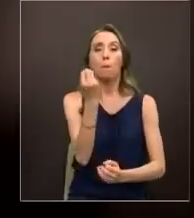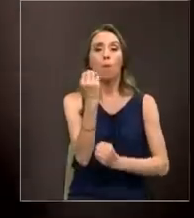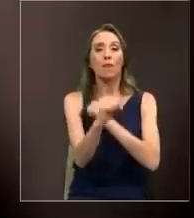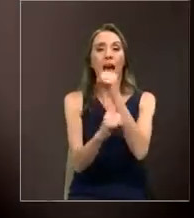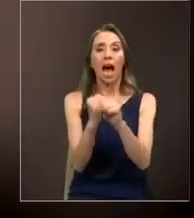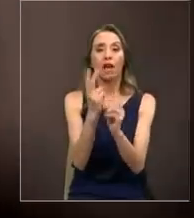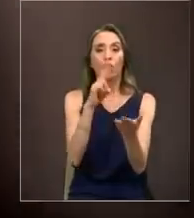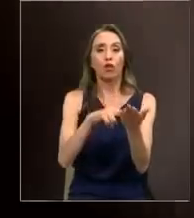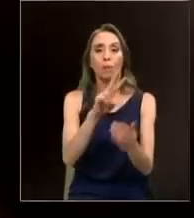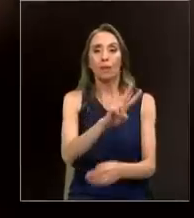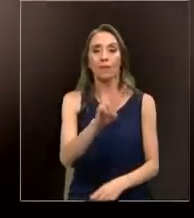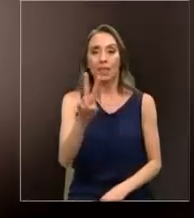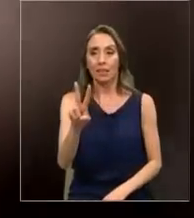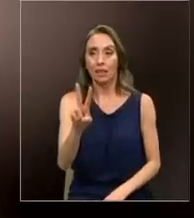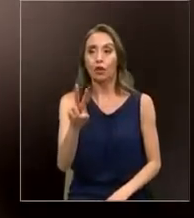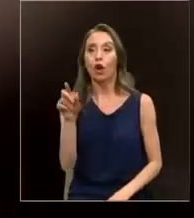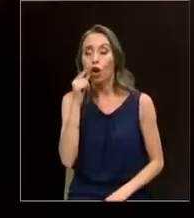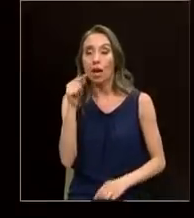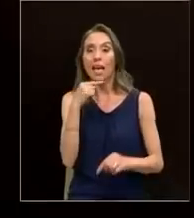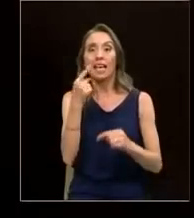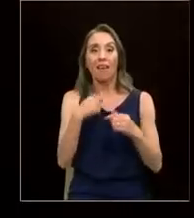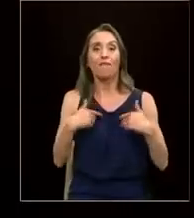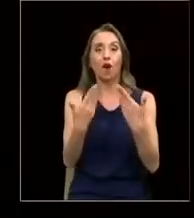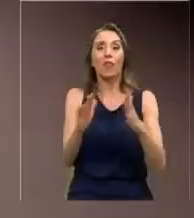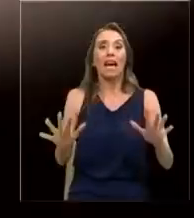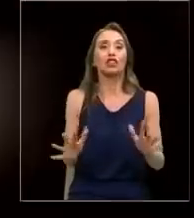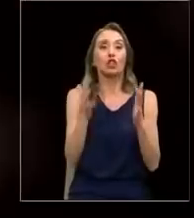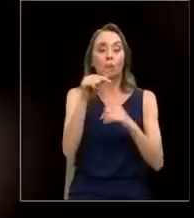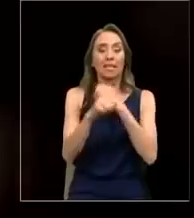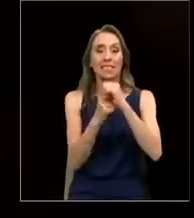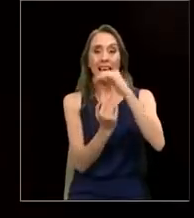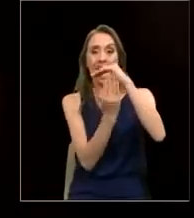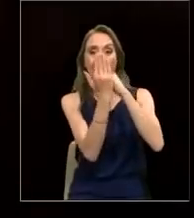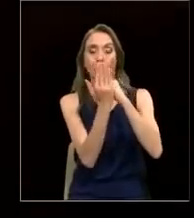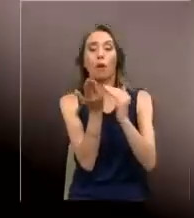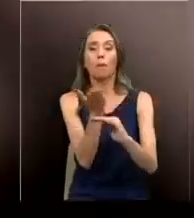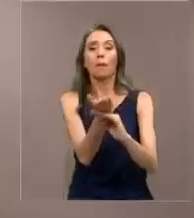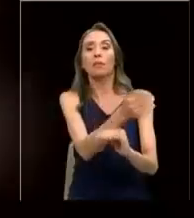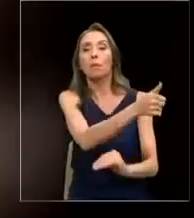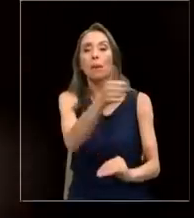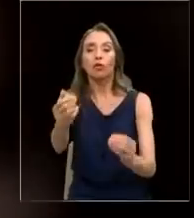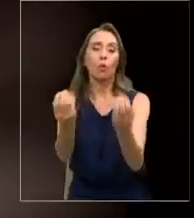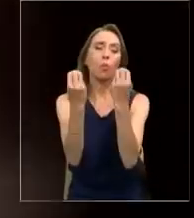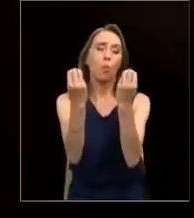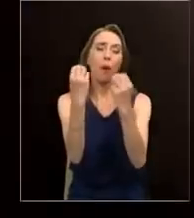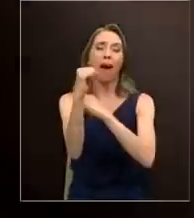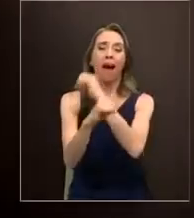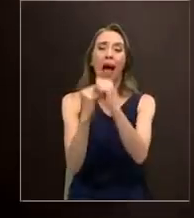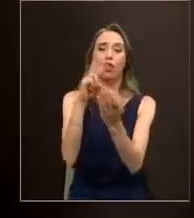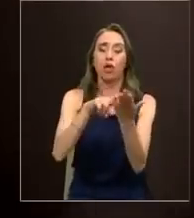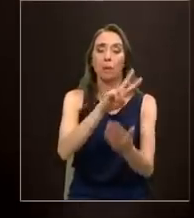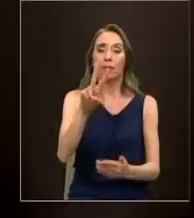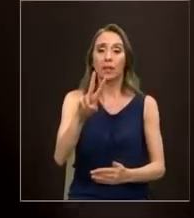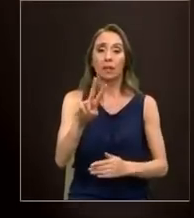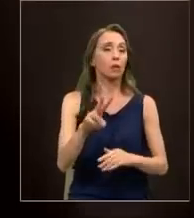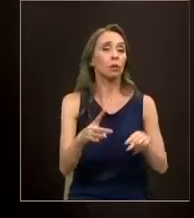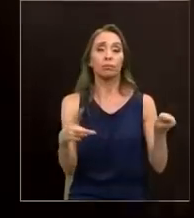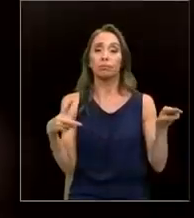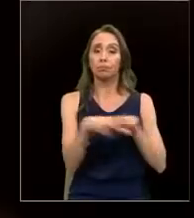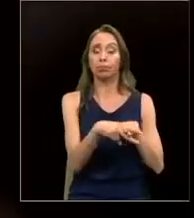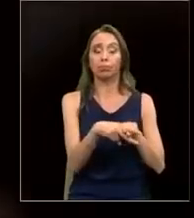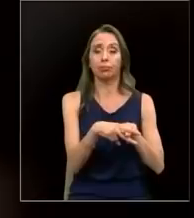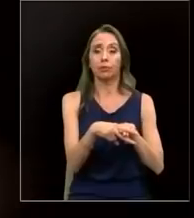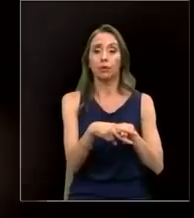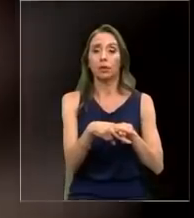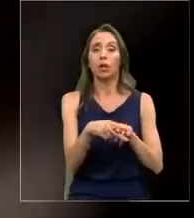año 2022. Decía tener sorpresas para este año, pedía que para todos fuera excelente. Esto fue truncado de golpe